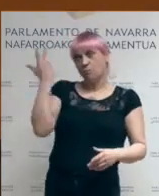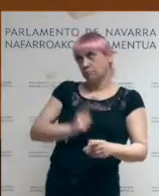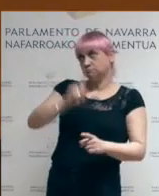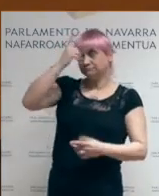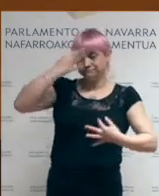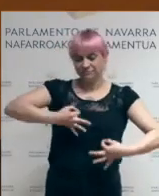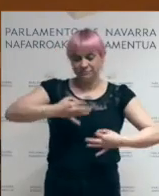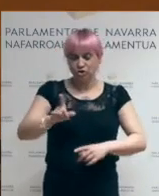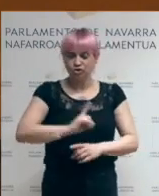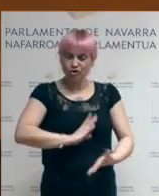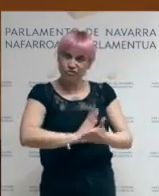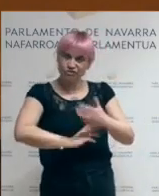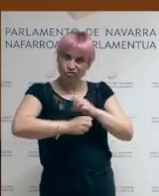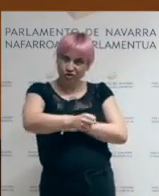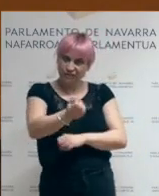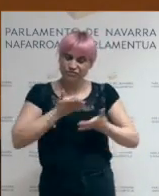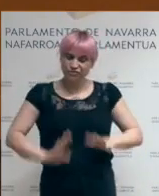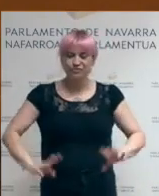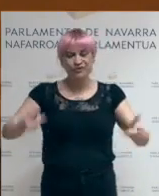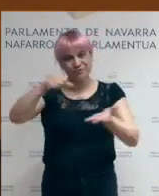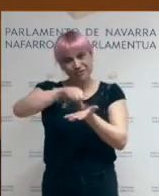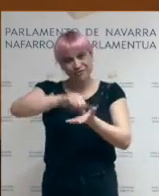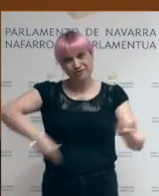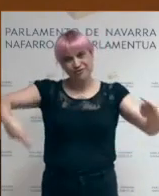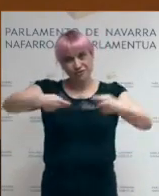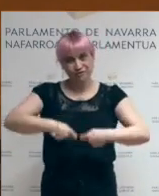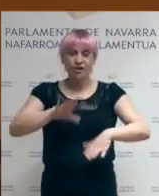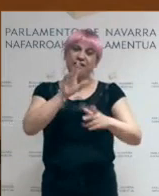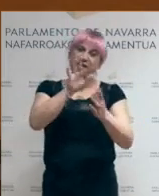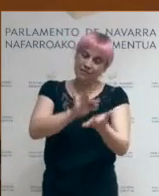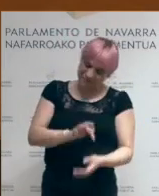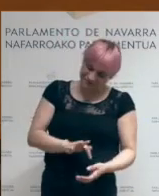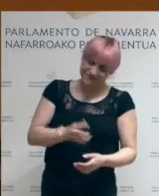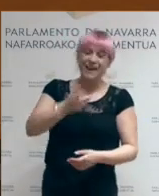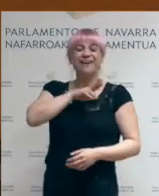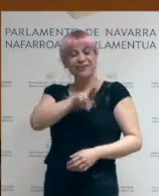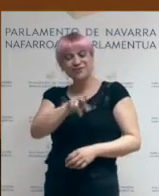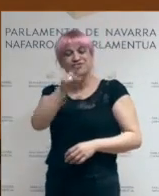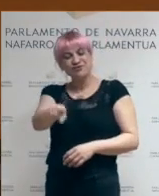sus hijos y a sus hijas en un centro concertado y, además, religioso. Eso,